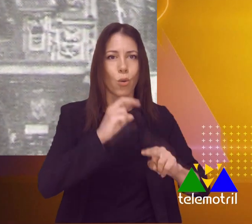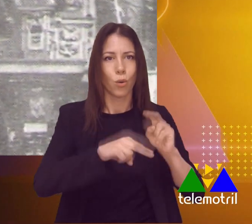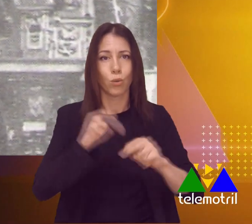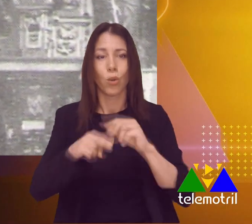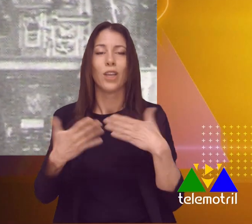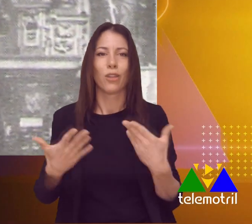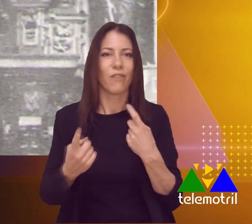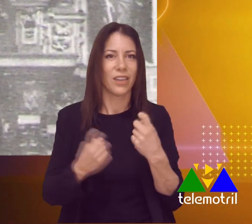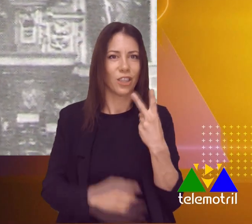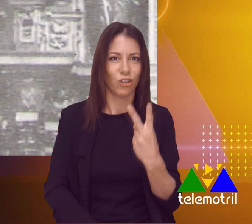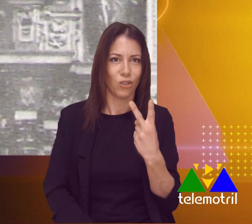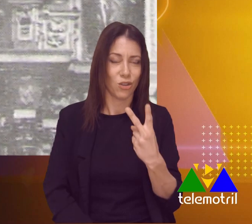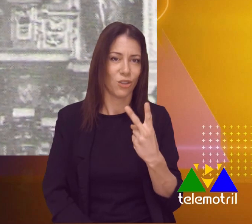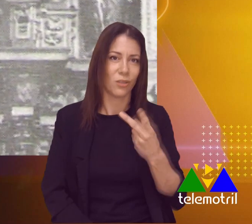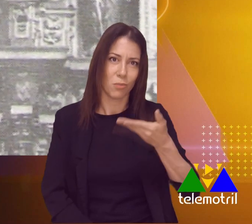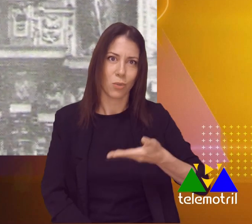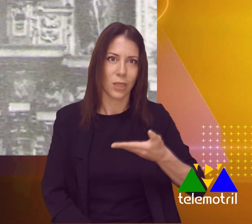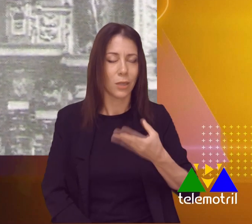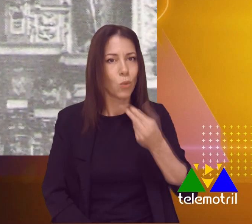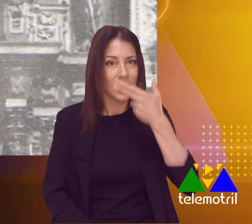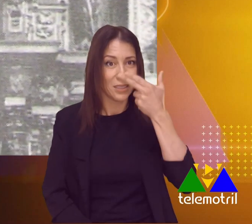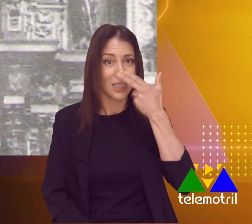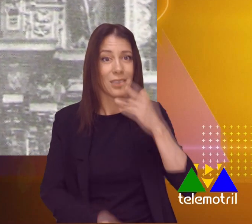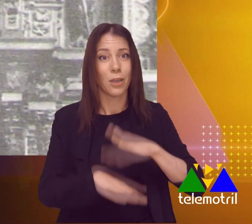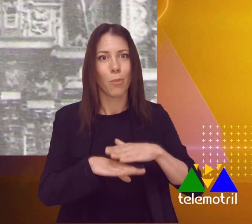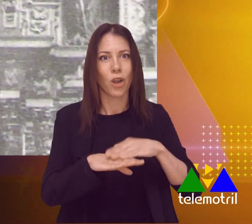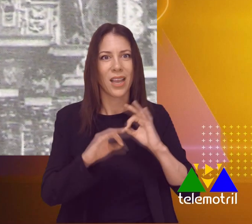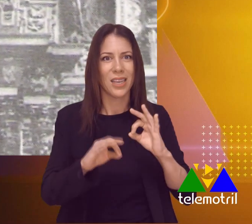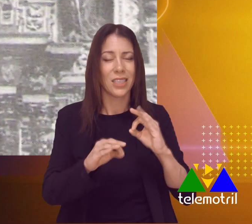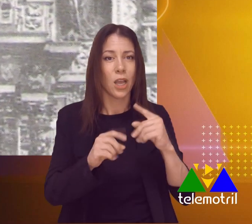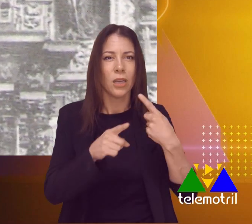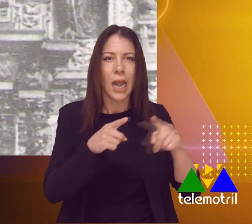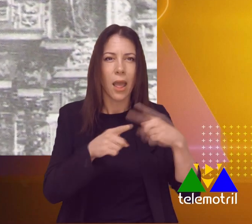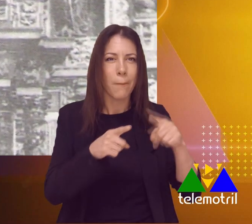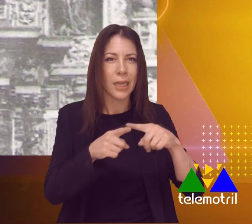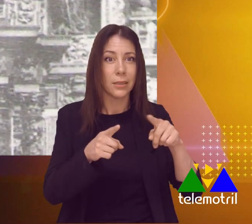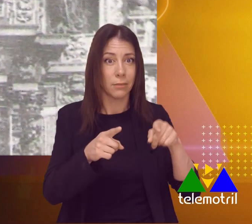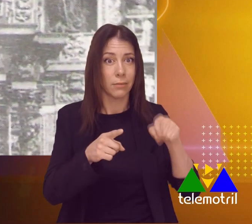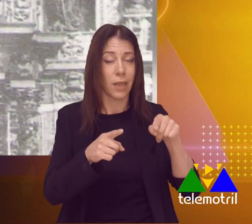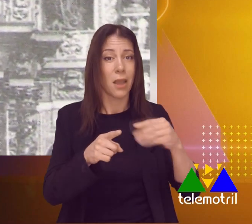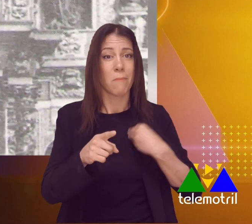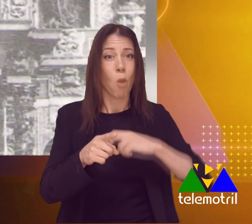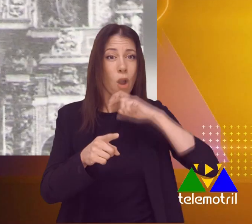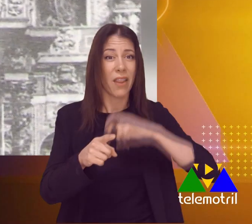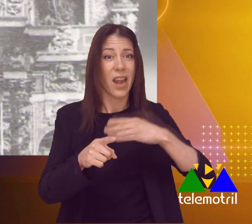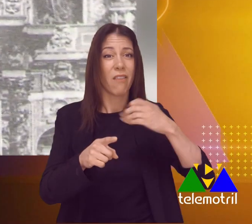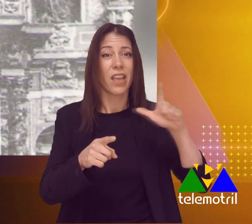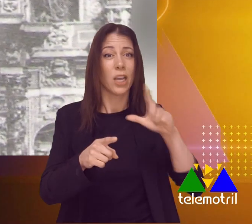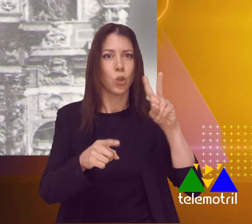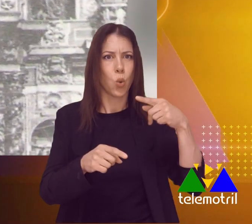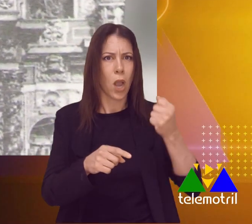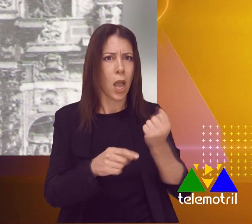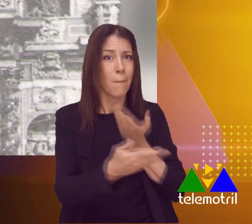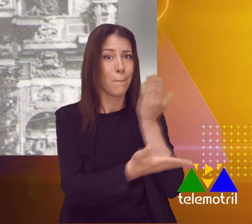con un retablo que también era muy interesante, porque el retablo italiano que el cardenal Belluga mandó desde Roma, que curiosamente era más